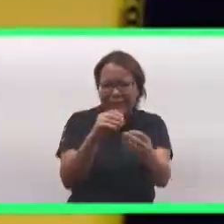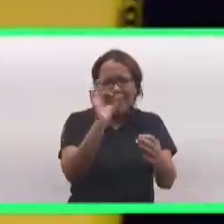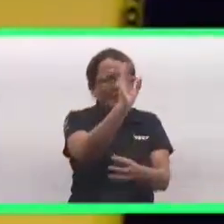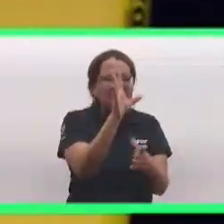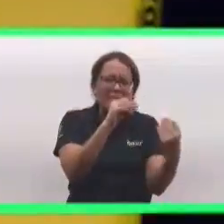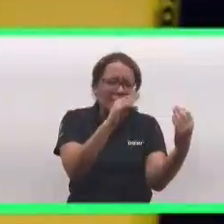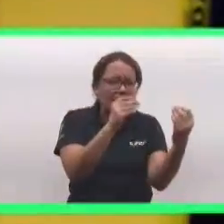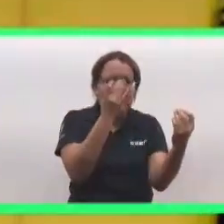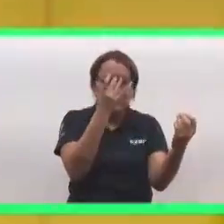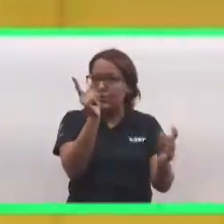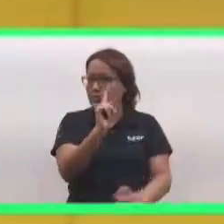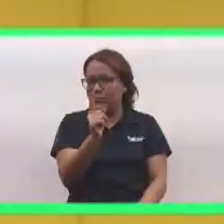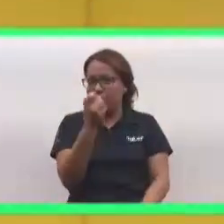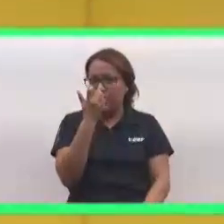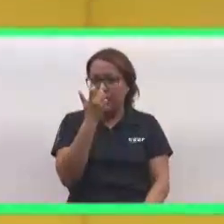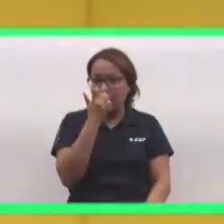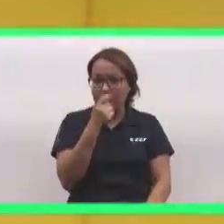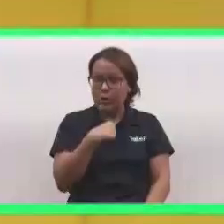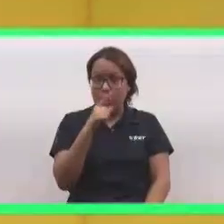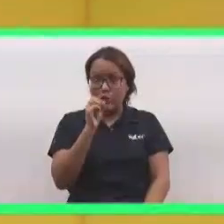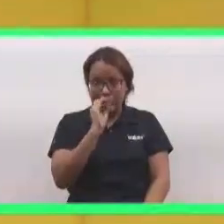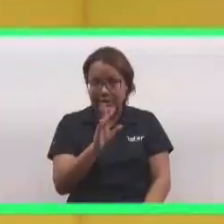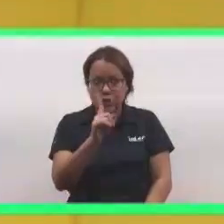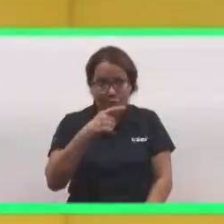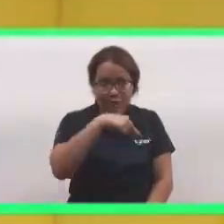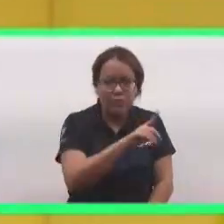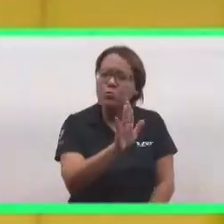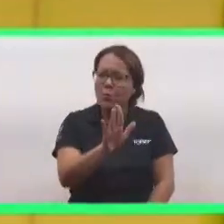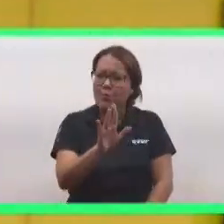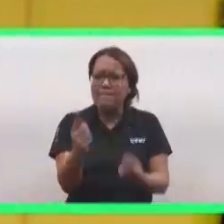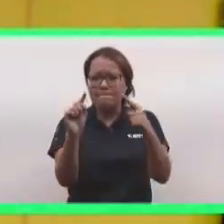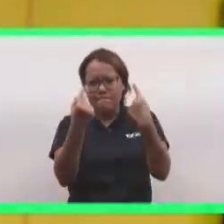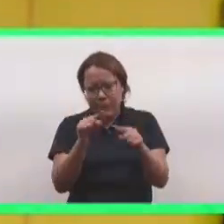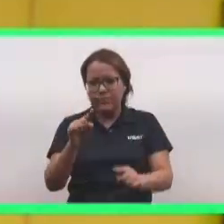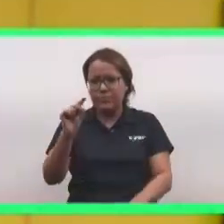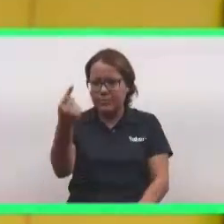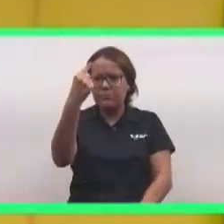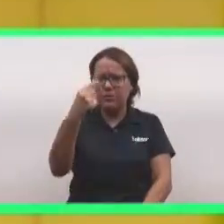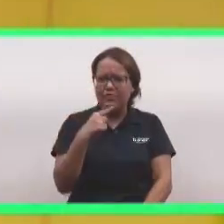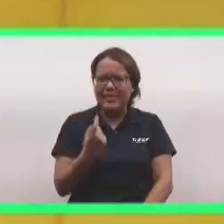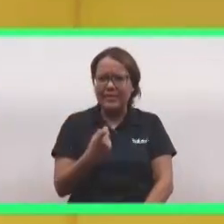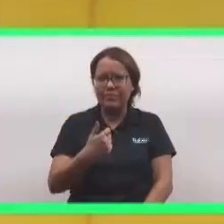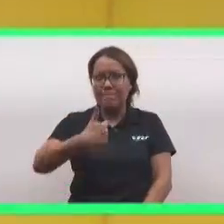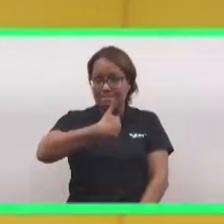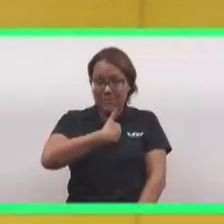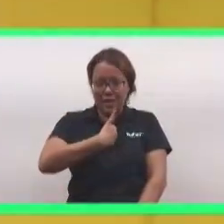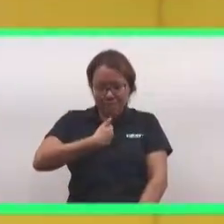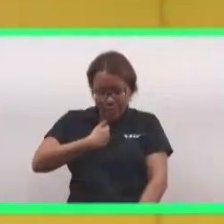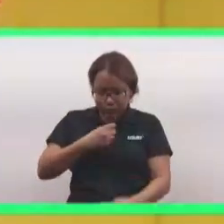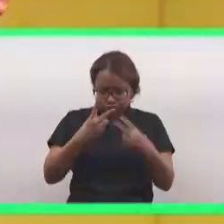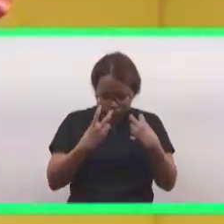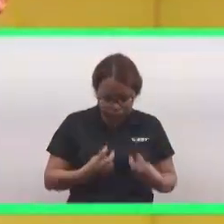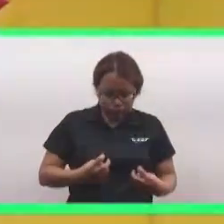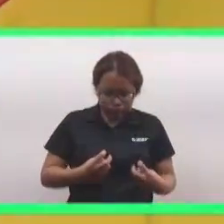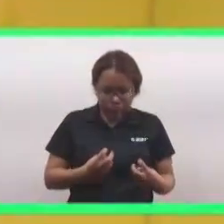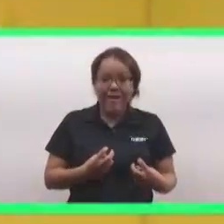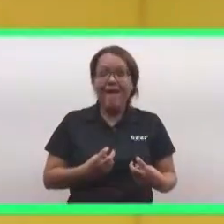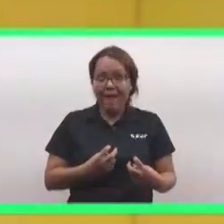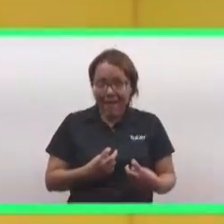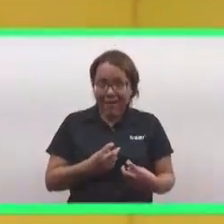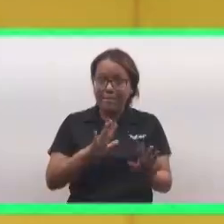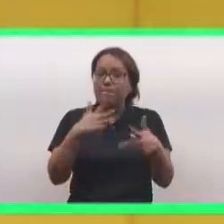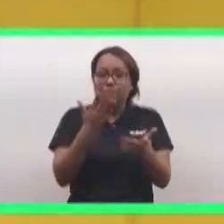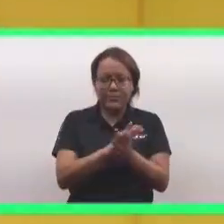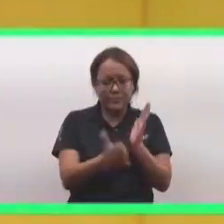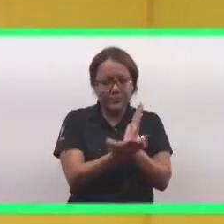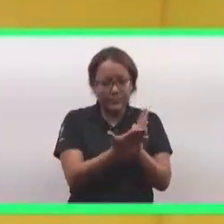aún al consejero. Dije aún, no dije que no vaya. Pero no vaya primero a ellos, vaya primero a su interior. Porque la